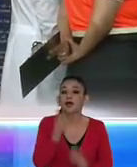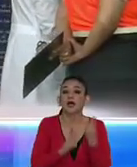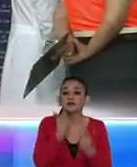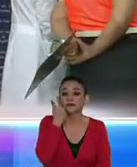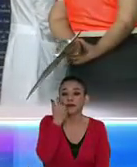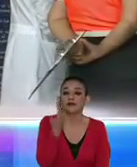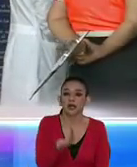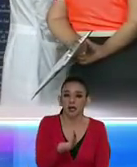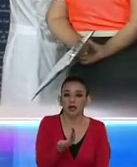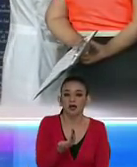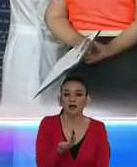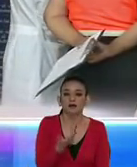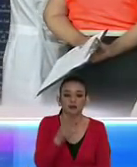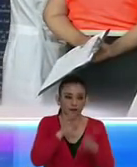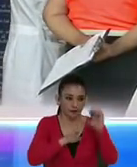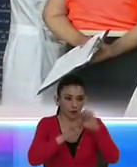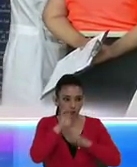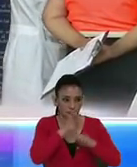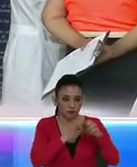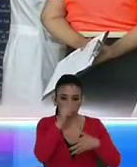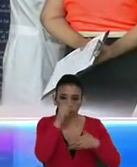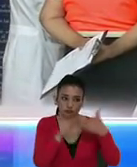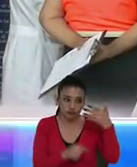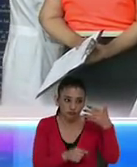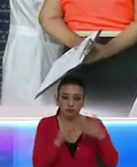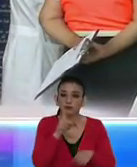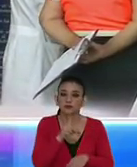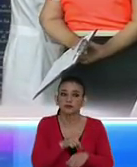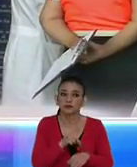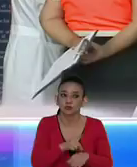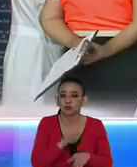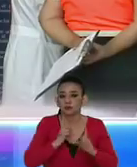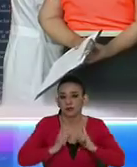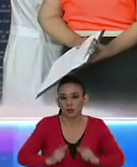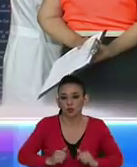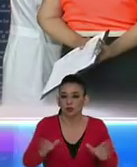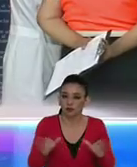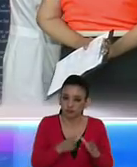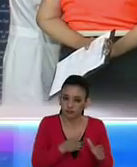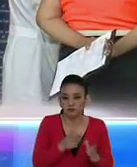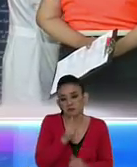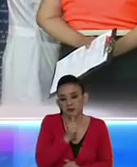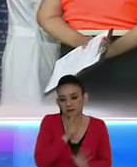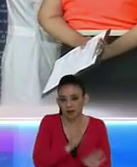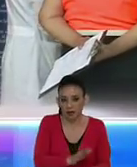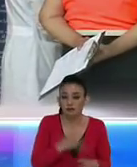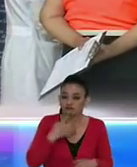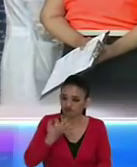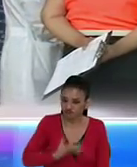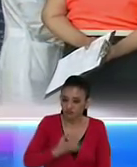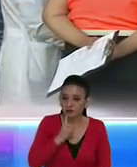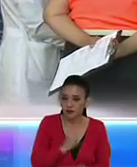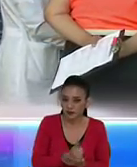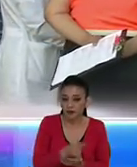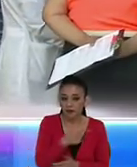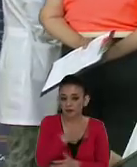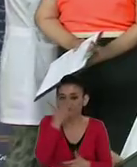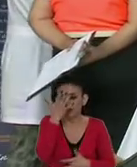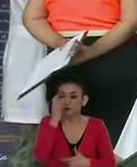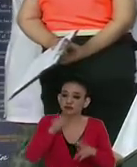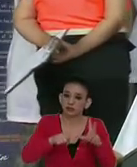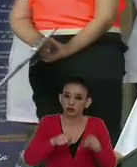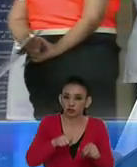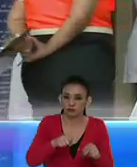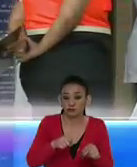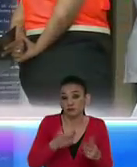un triaje y una evaluación médica de forma ya privada para determinar si es que realmente estos pacientes tienen